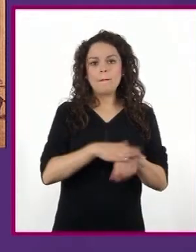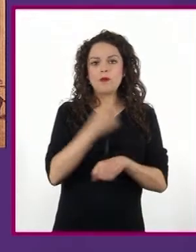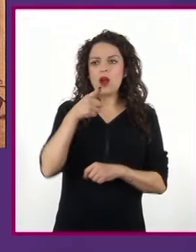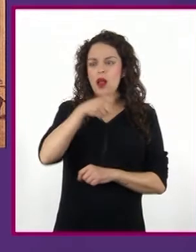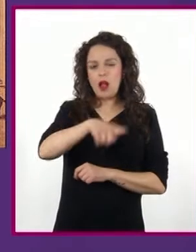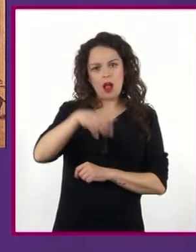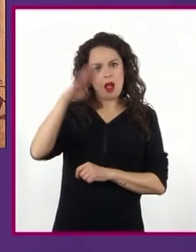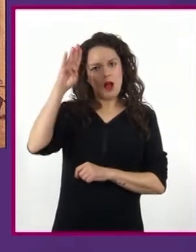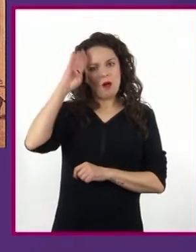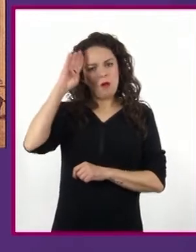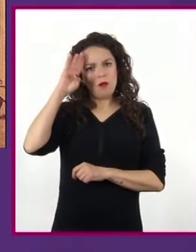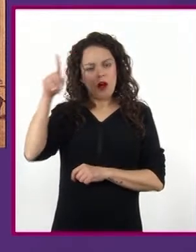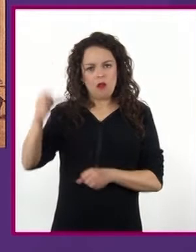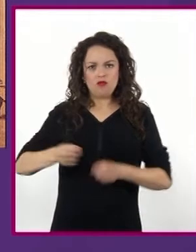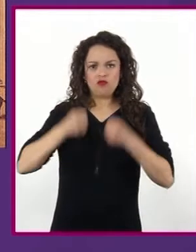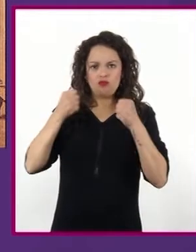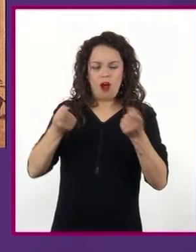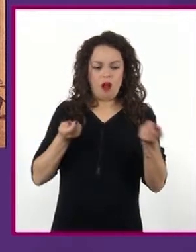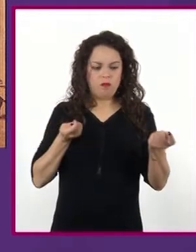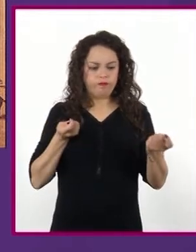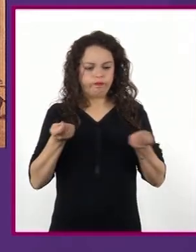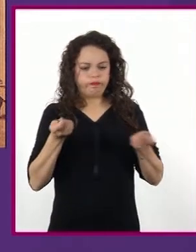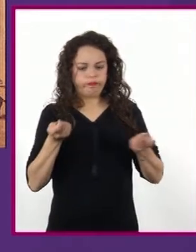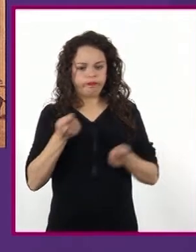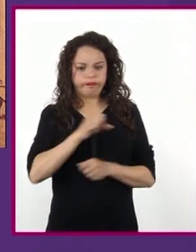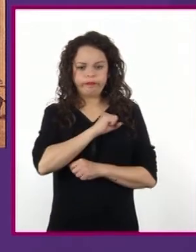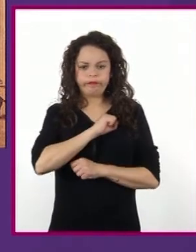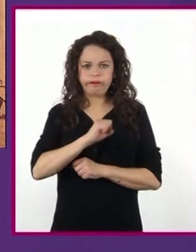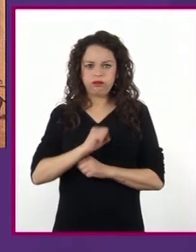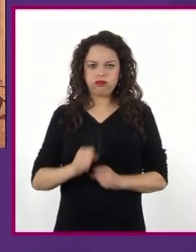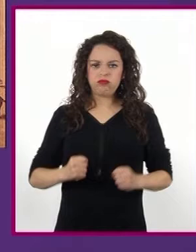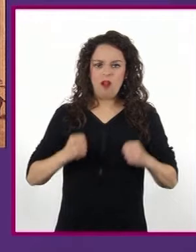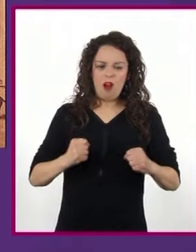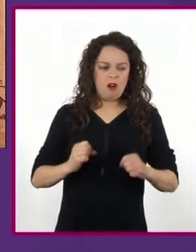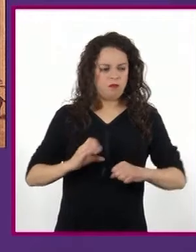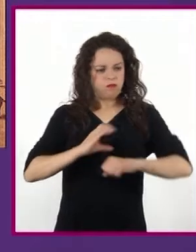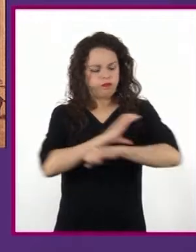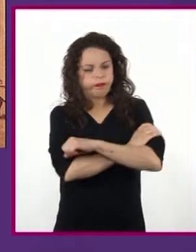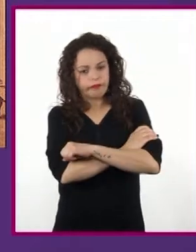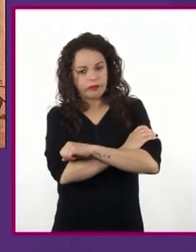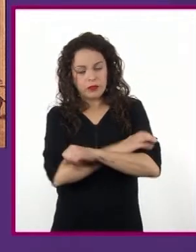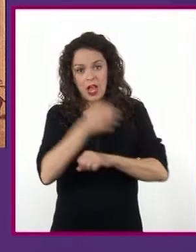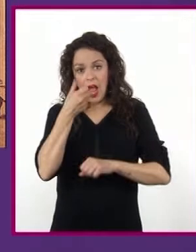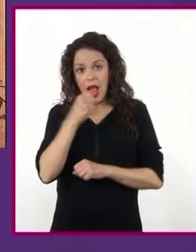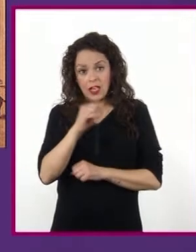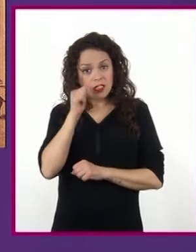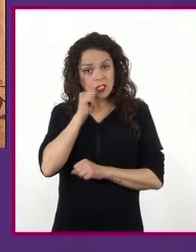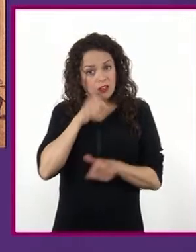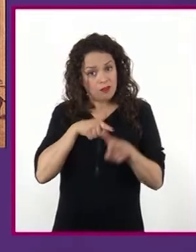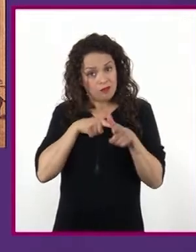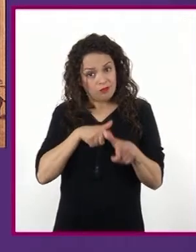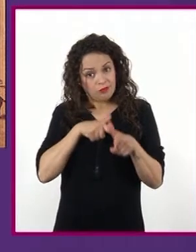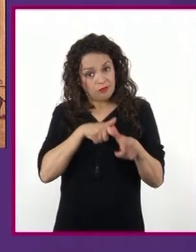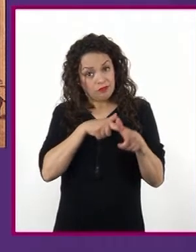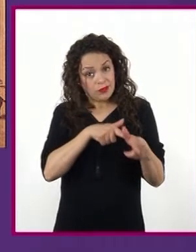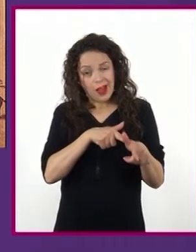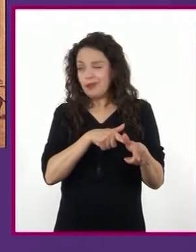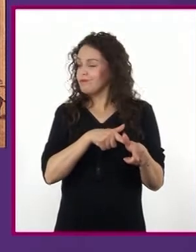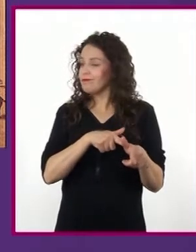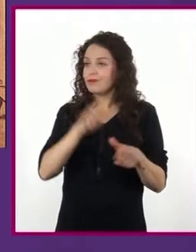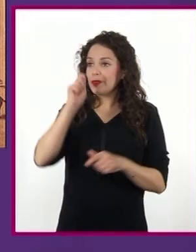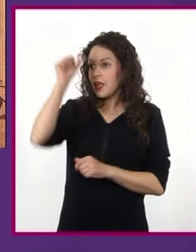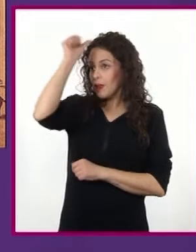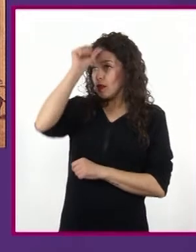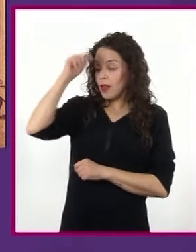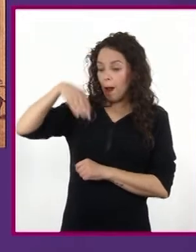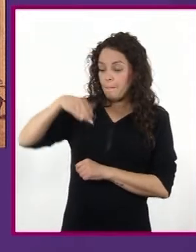tiránico siempre serán perseguidas. En la Nueva España no fue la excepción. Las ideas que el fraile Manuel Antonio de